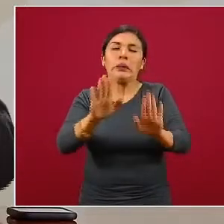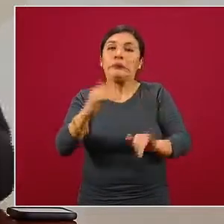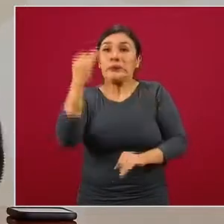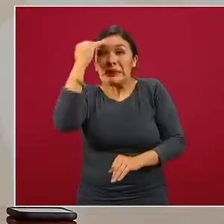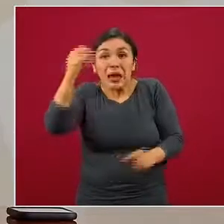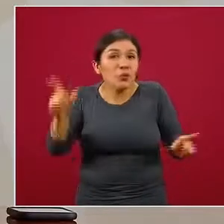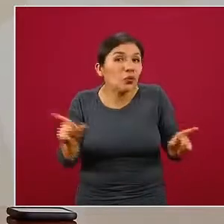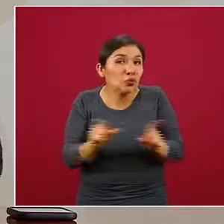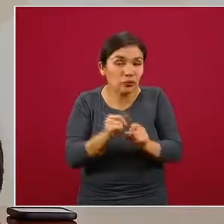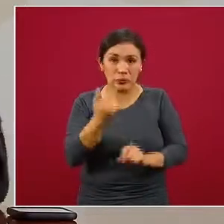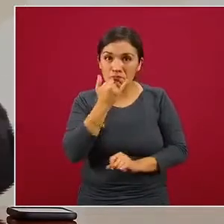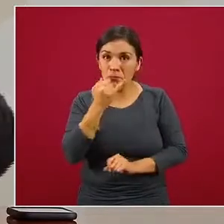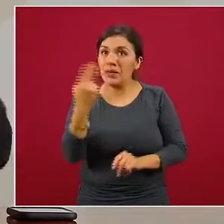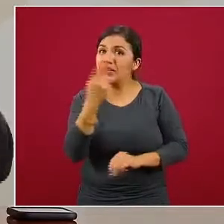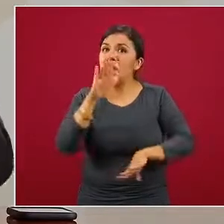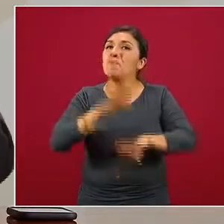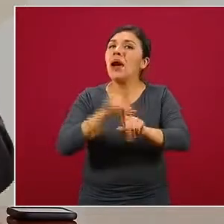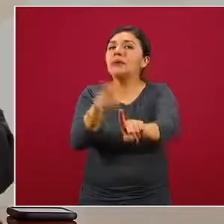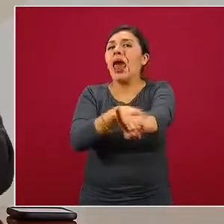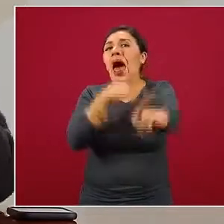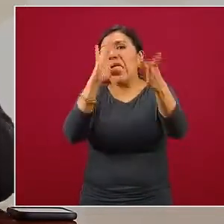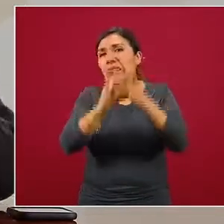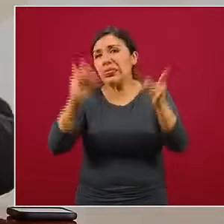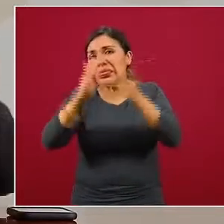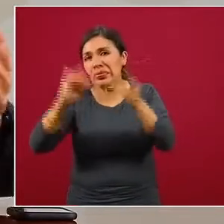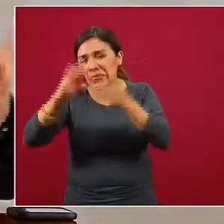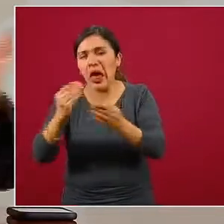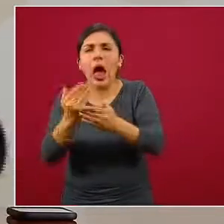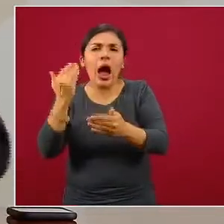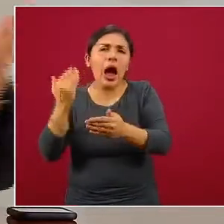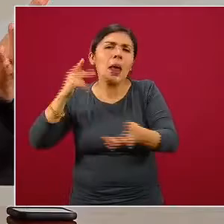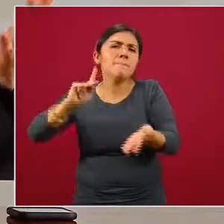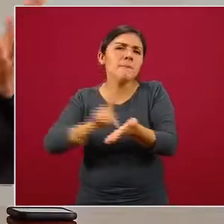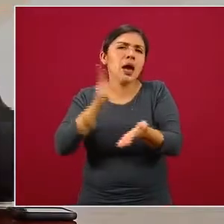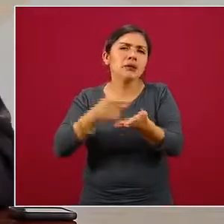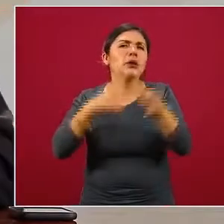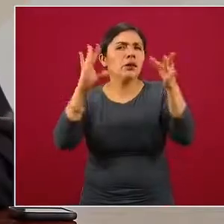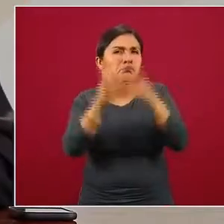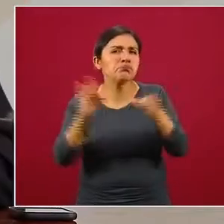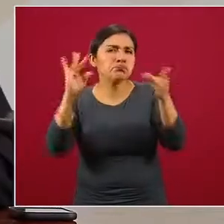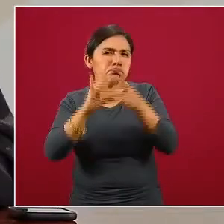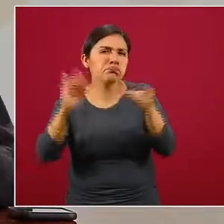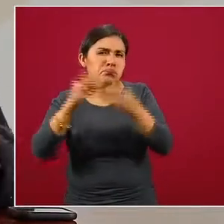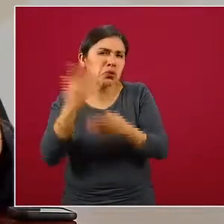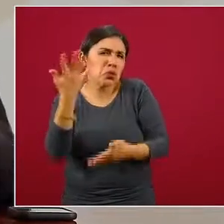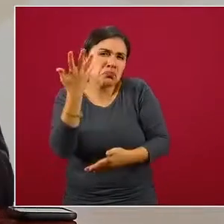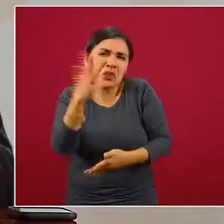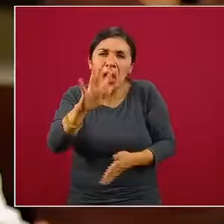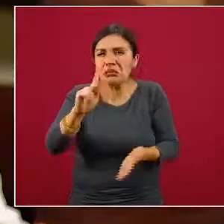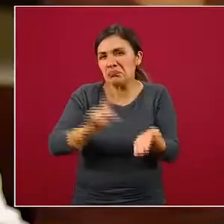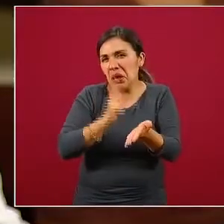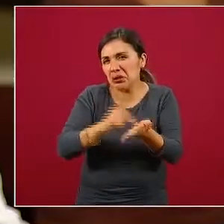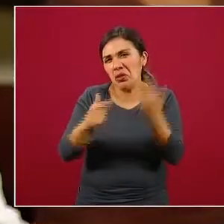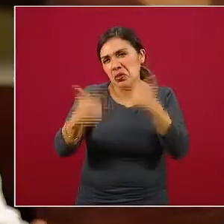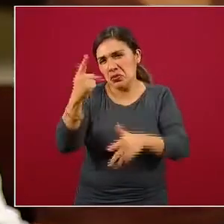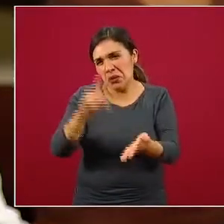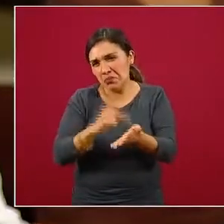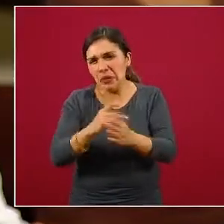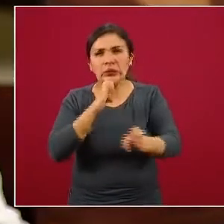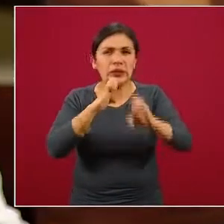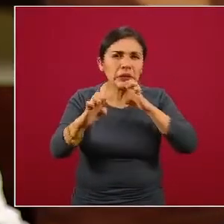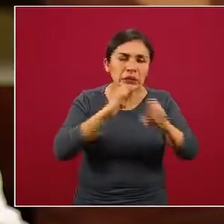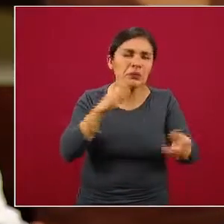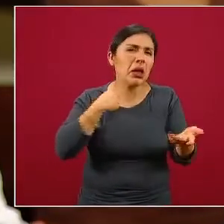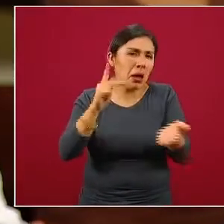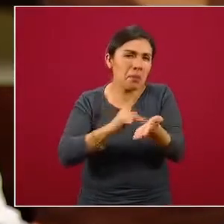resumo. Esto requiere toda una conversación. Hemos tenido esta conversación varias veces, no creo que menos de 10 o 12, y en entrevistas también